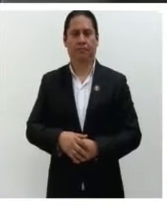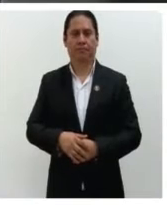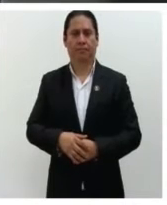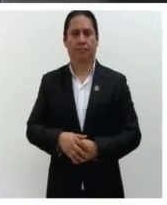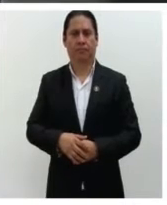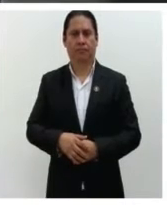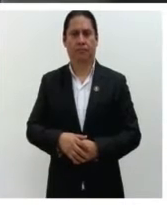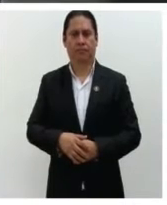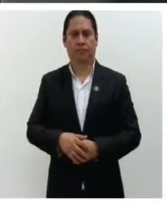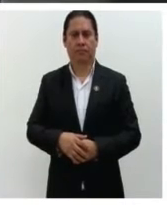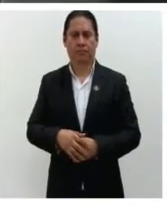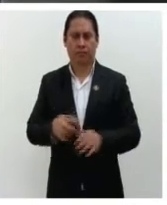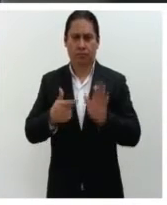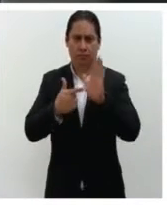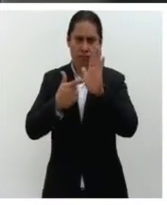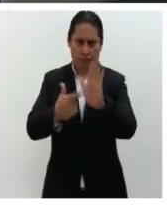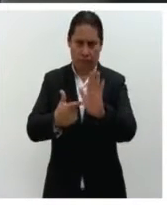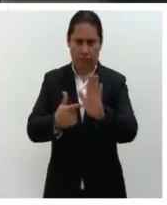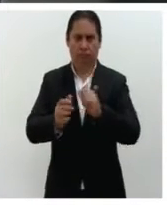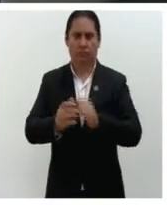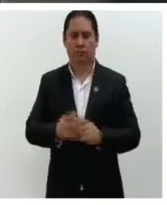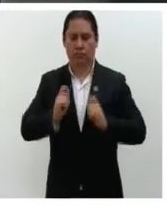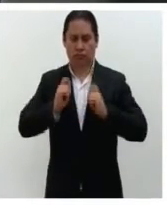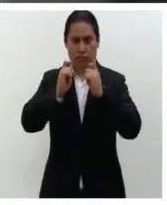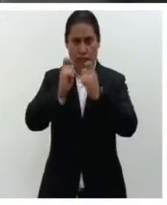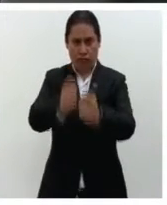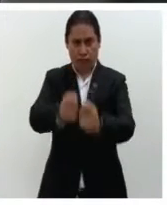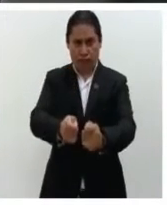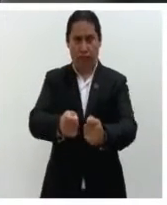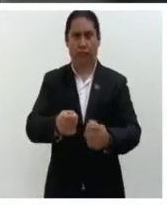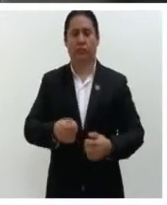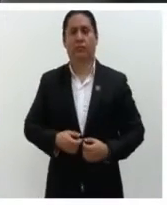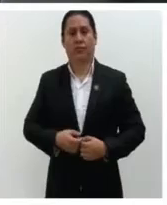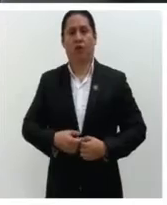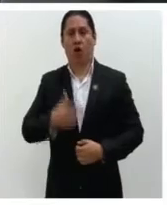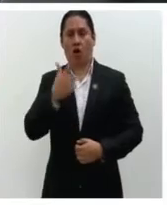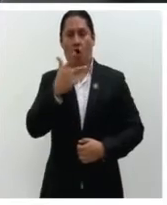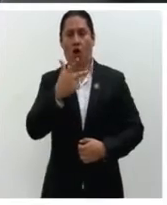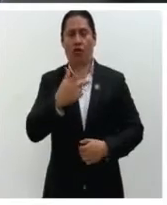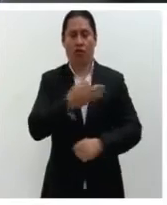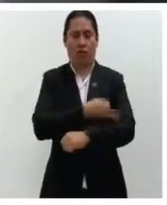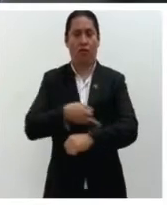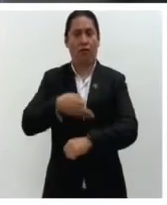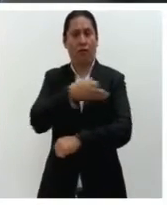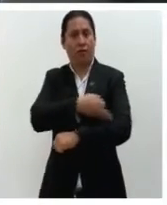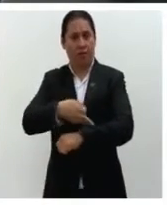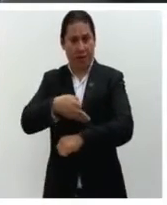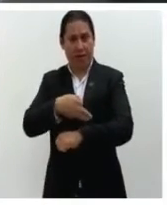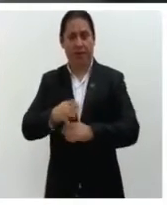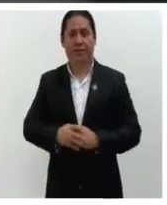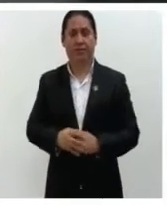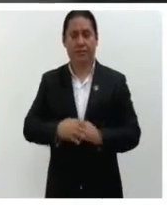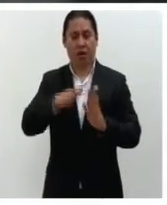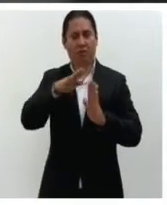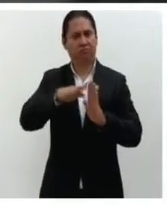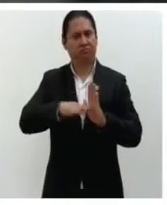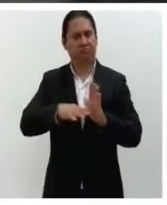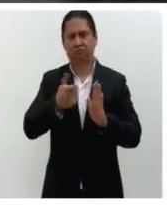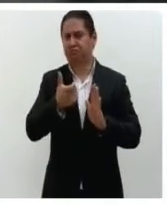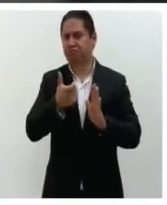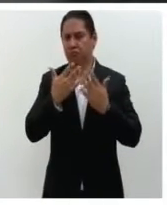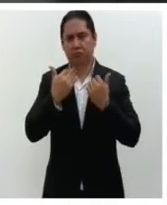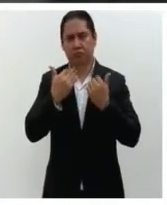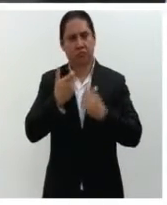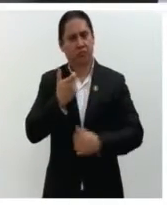Por este medio le hago entrega de los siguientes documentos de las 8 familias damnificadas de bajos recursos que